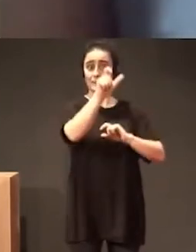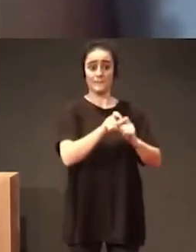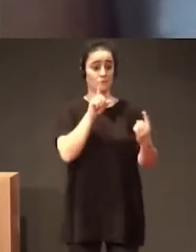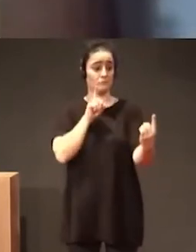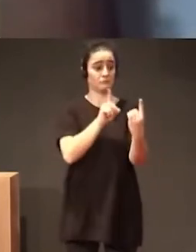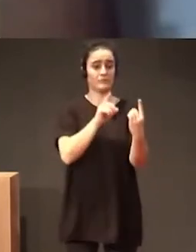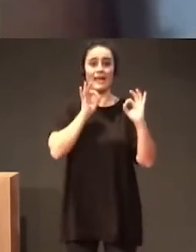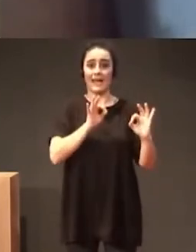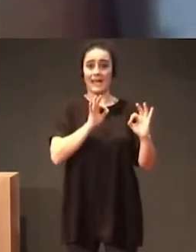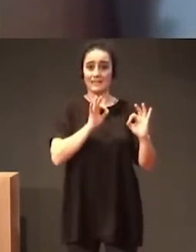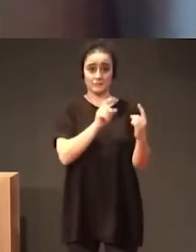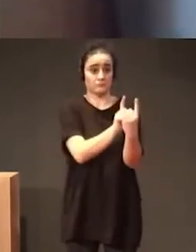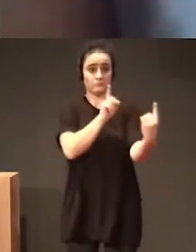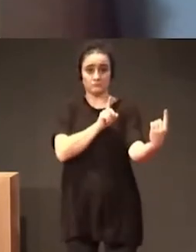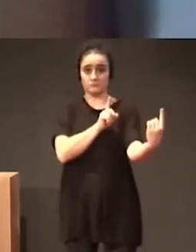como tales,